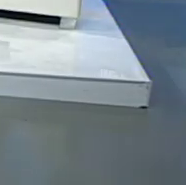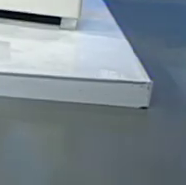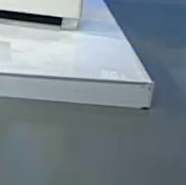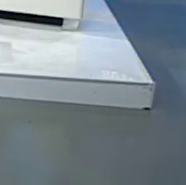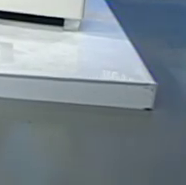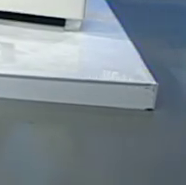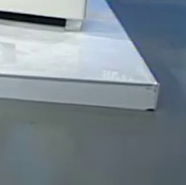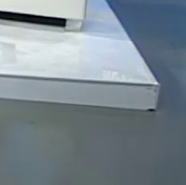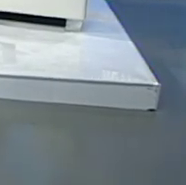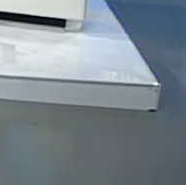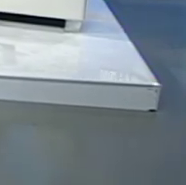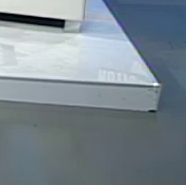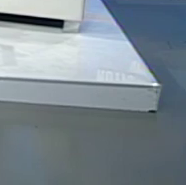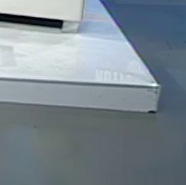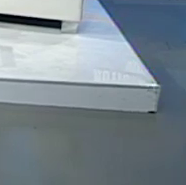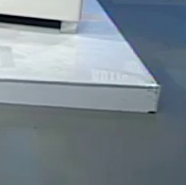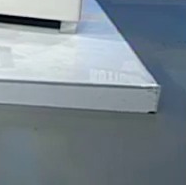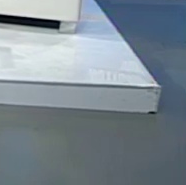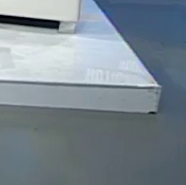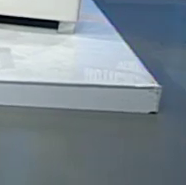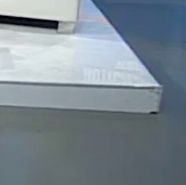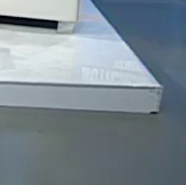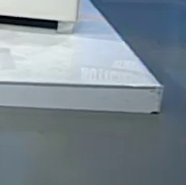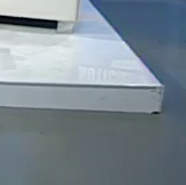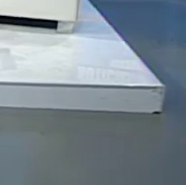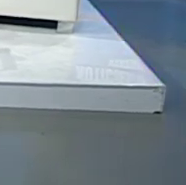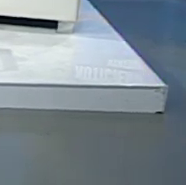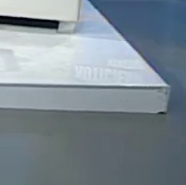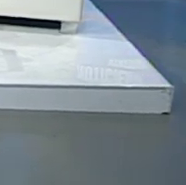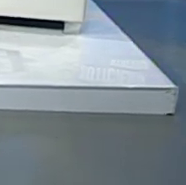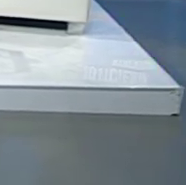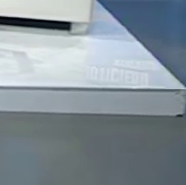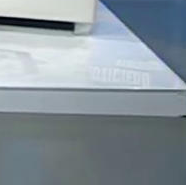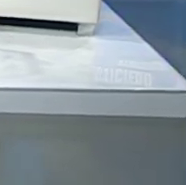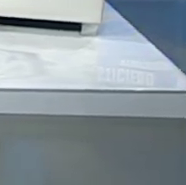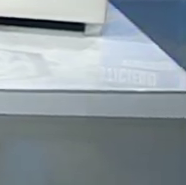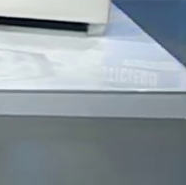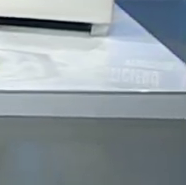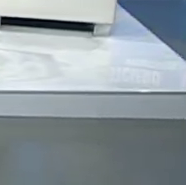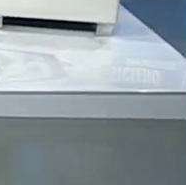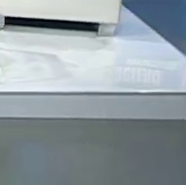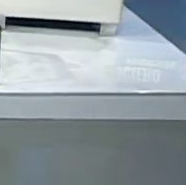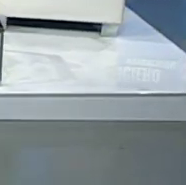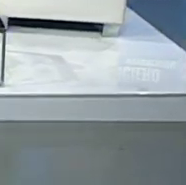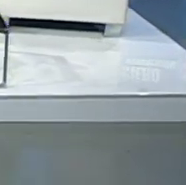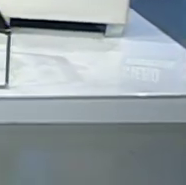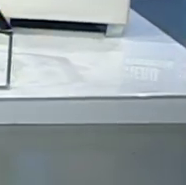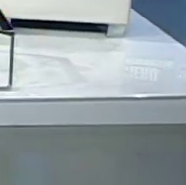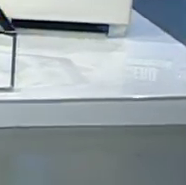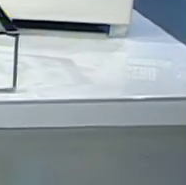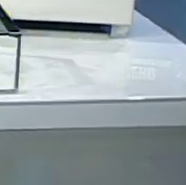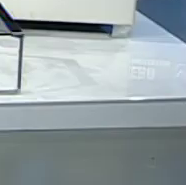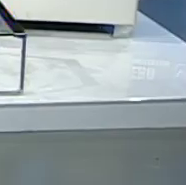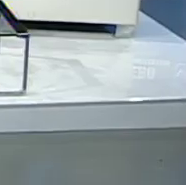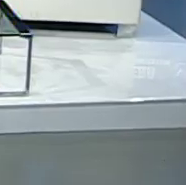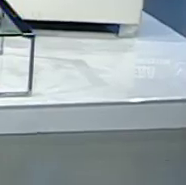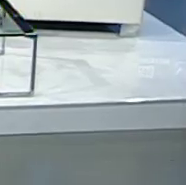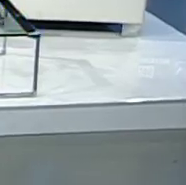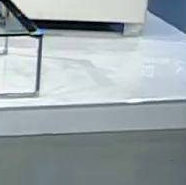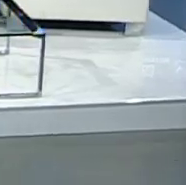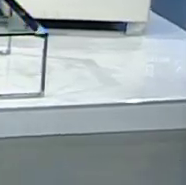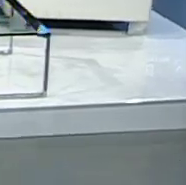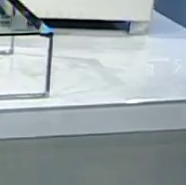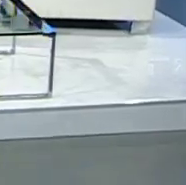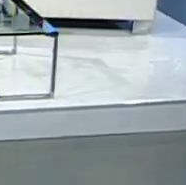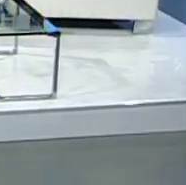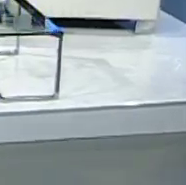que hoy la Fiscal General de la República rinda memoria y cuenta ante la Asamblea Nacional. Sus expectativas, el futuro. El tema de la Fiscalía es fundamental.